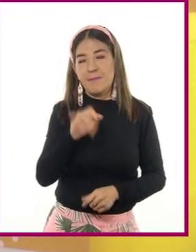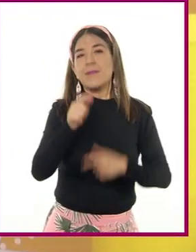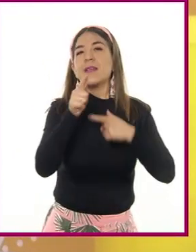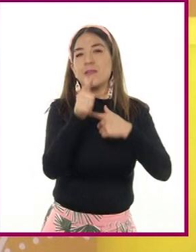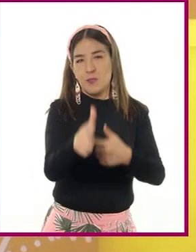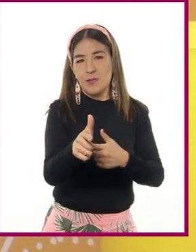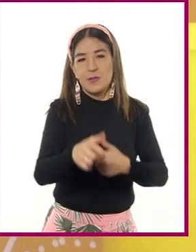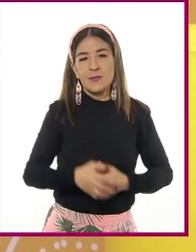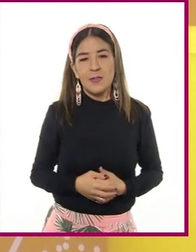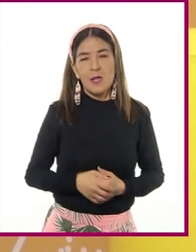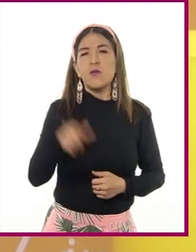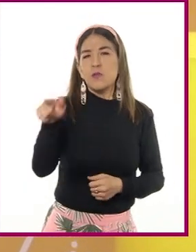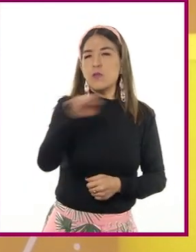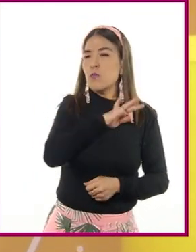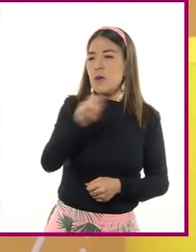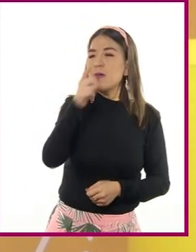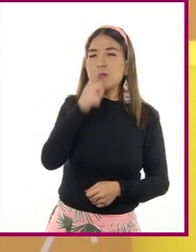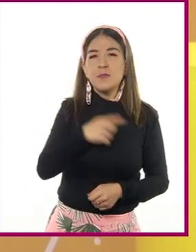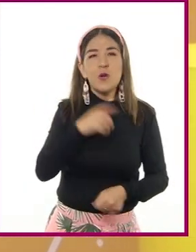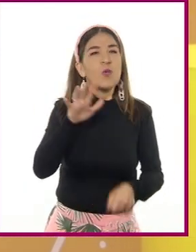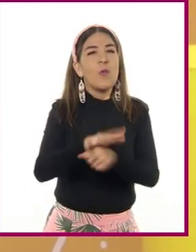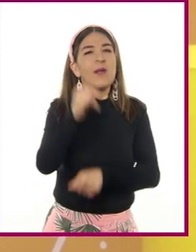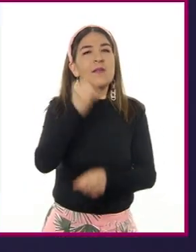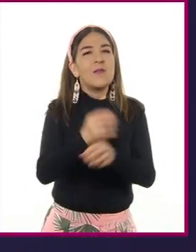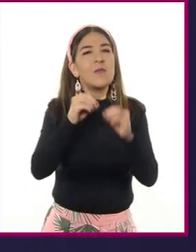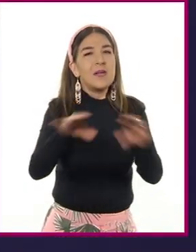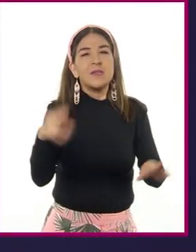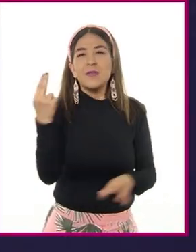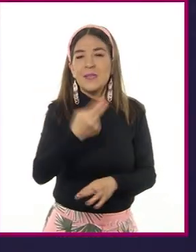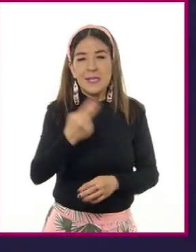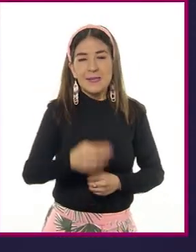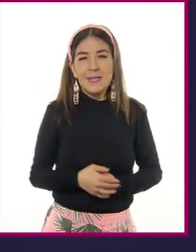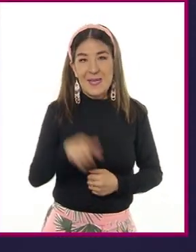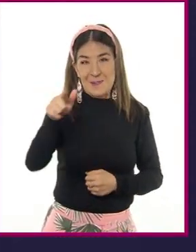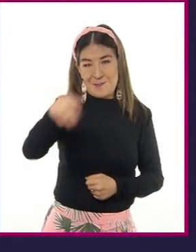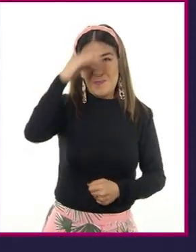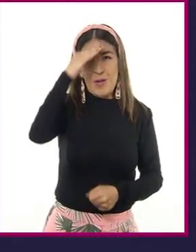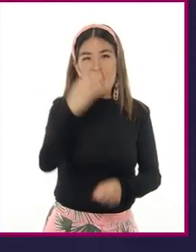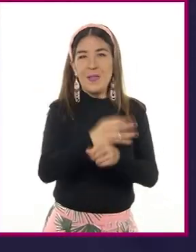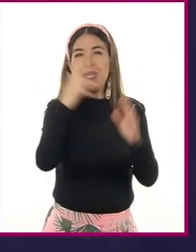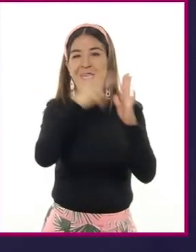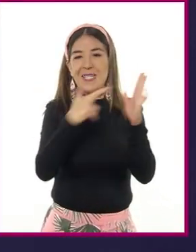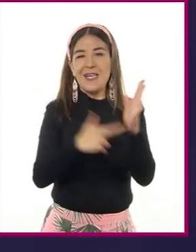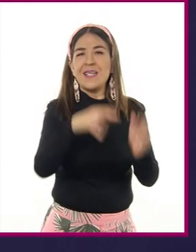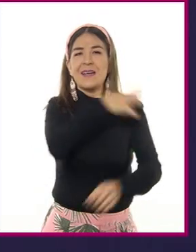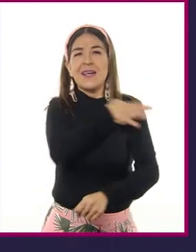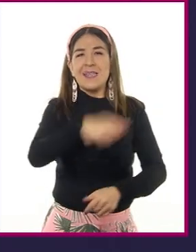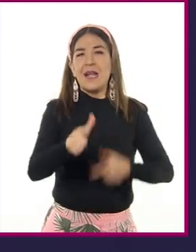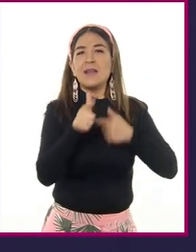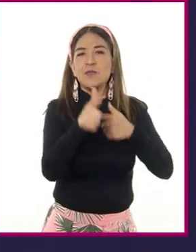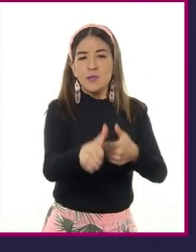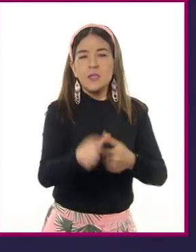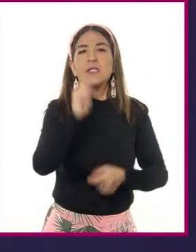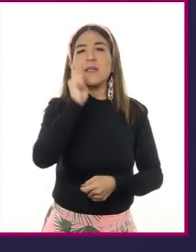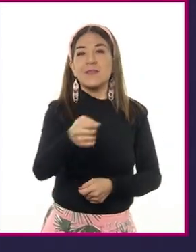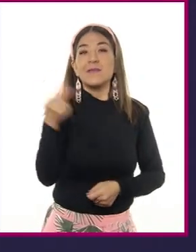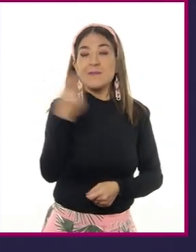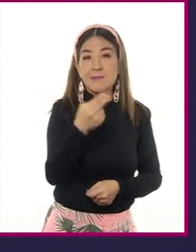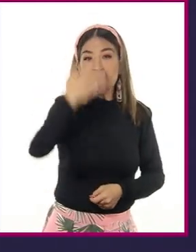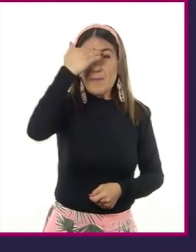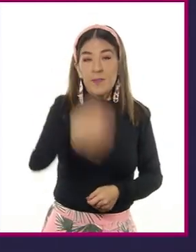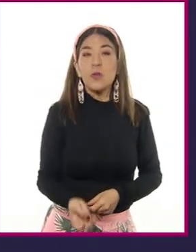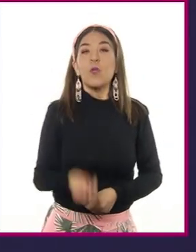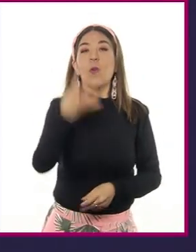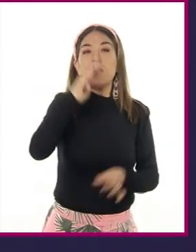sucesión. ¿Puedes decirme qué datos necesitamos? Pensando en la regla general de las sucesiones, necesito saber